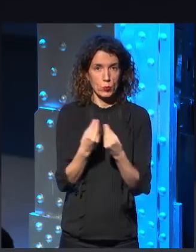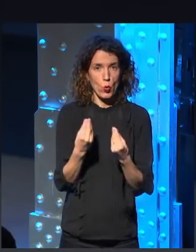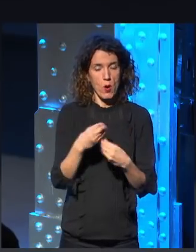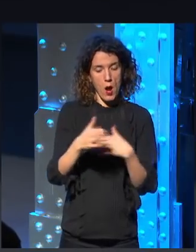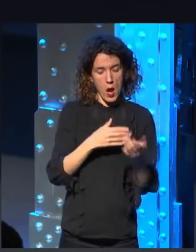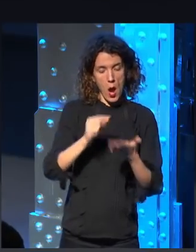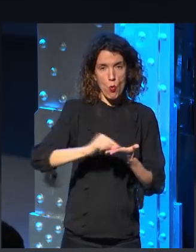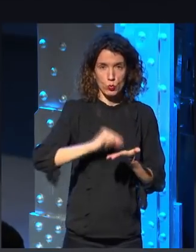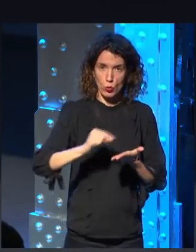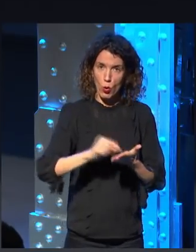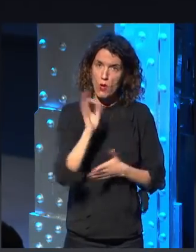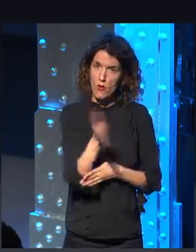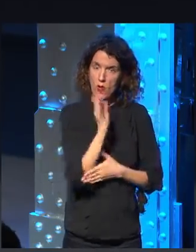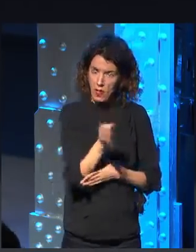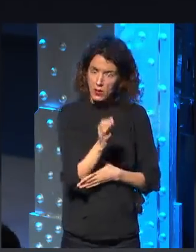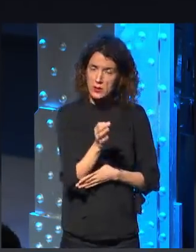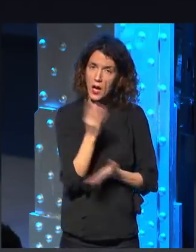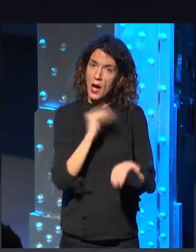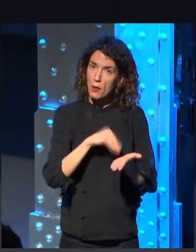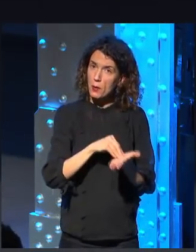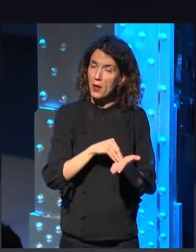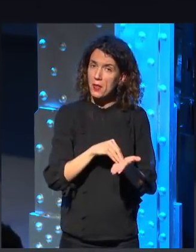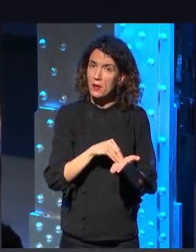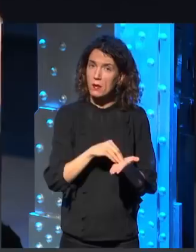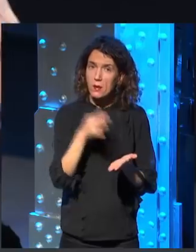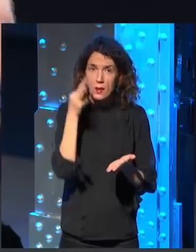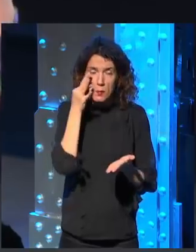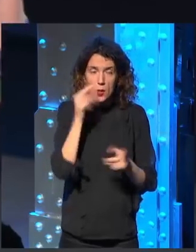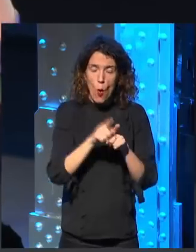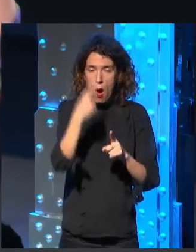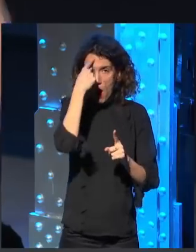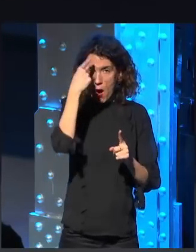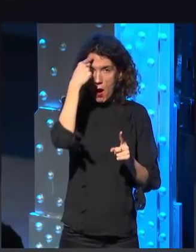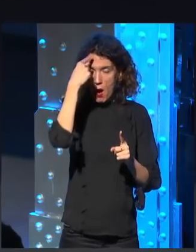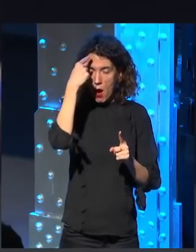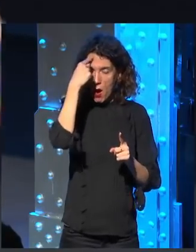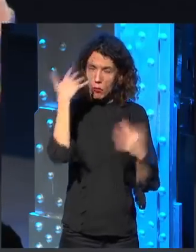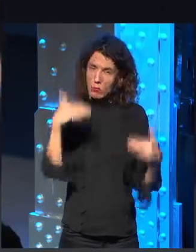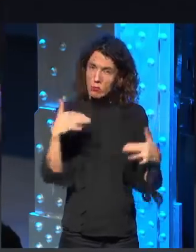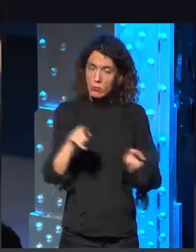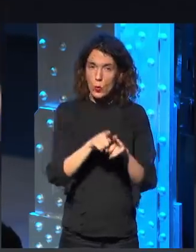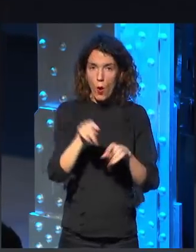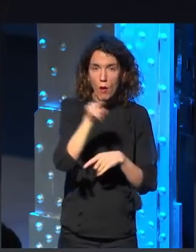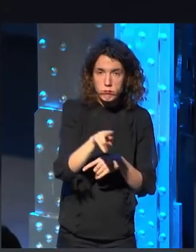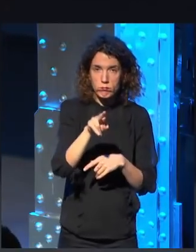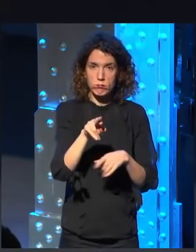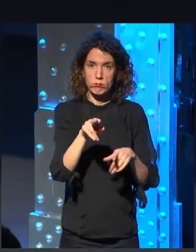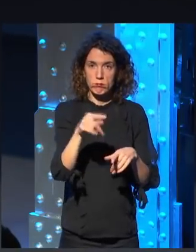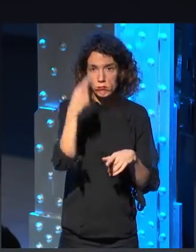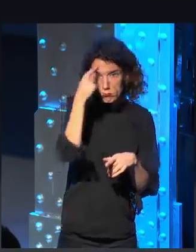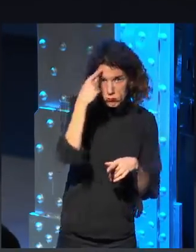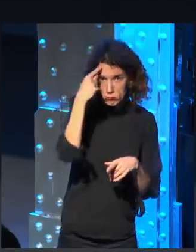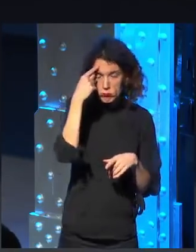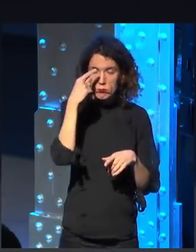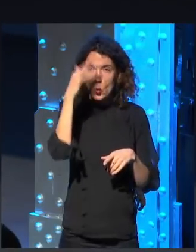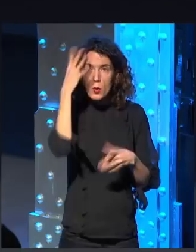un autor que es verdad que a veces realmente limita en la obsesión, que recurre, que viene